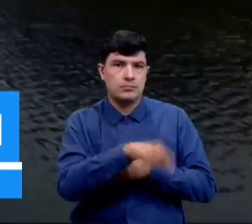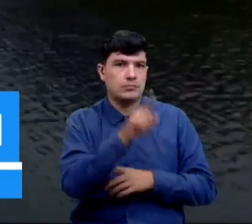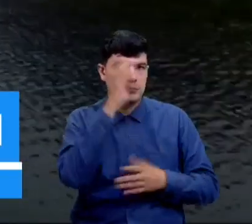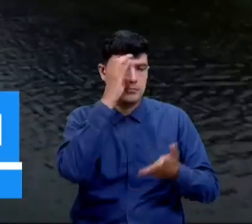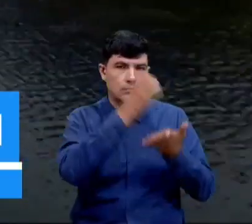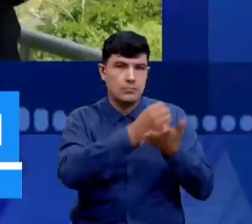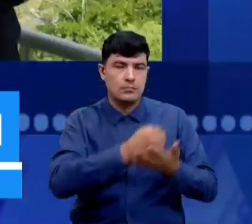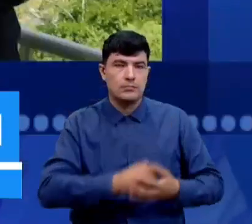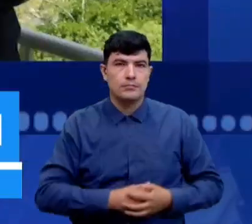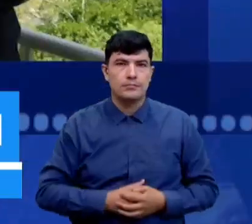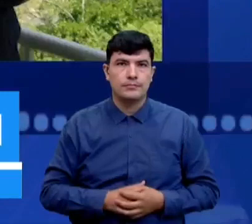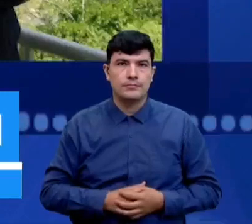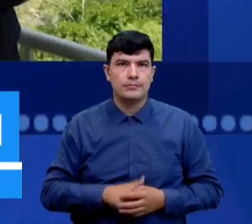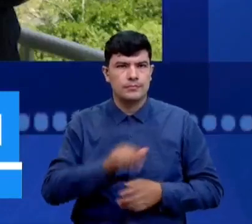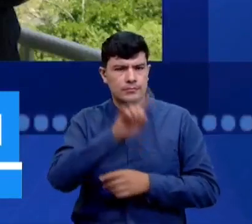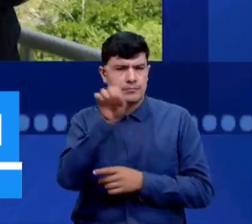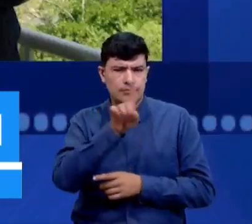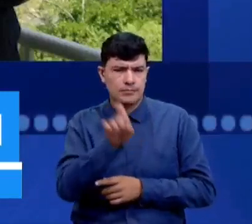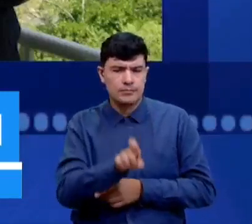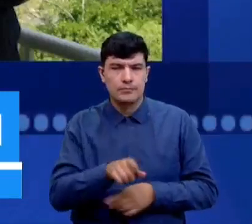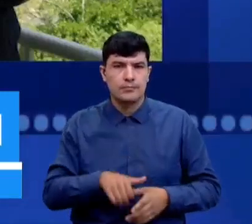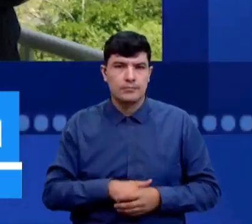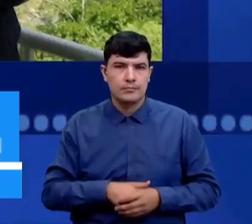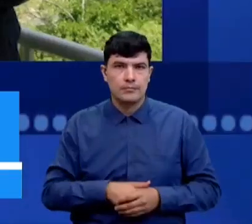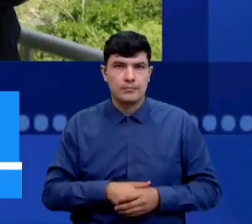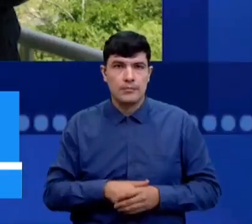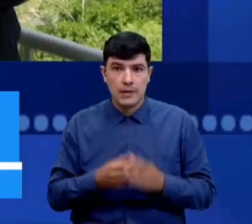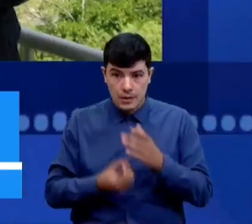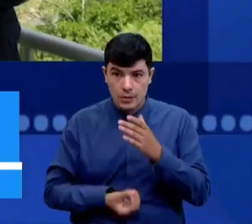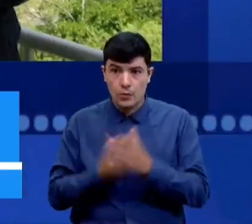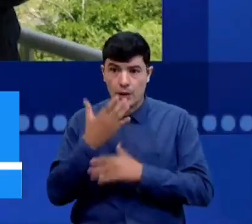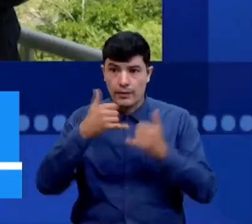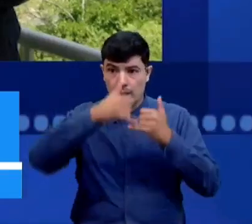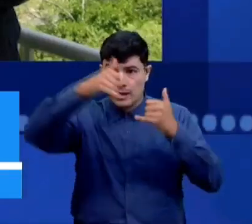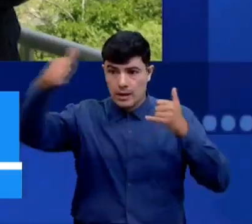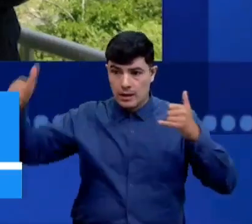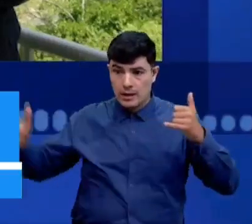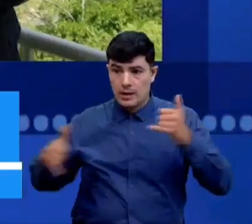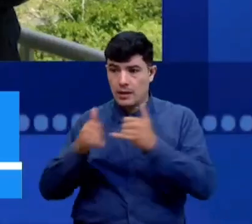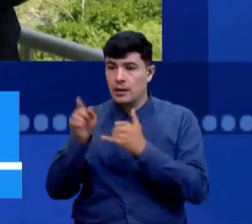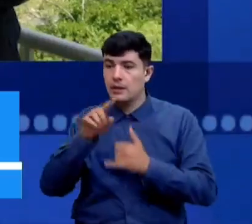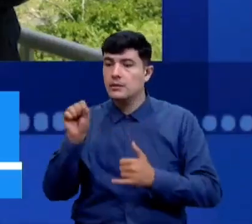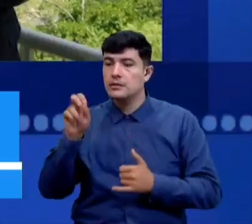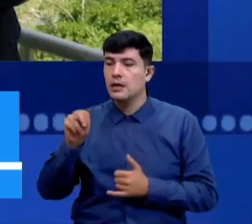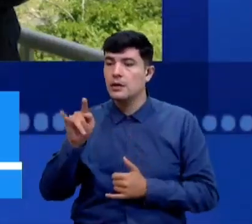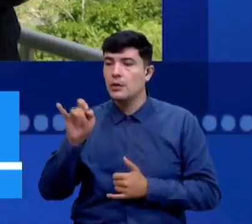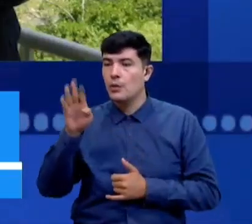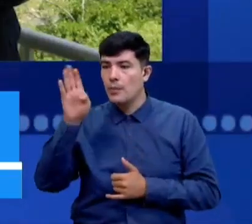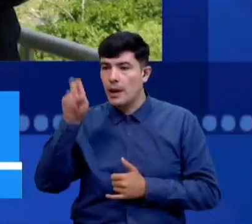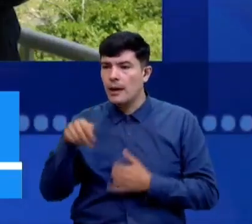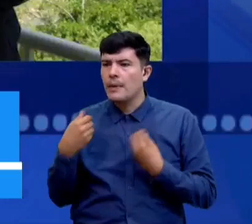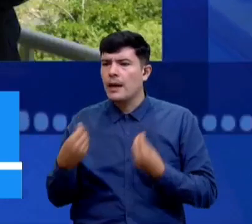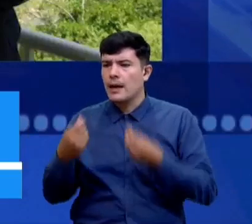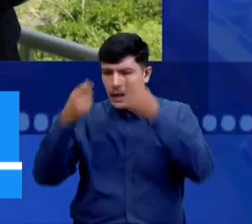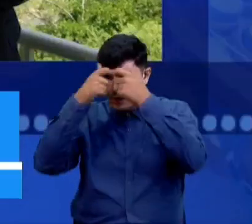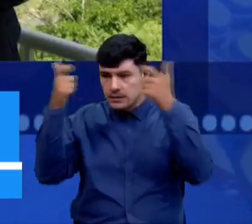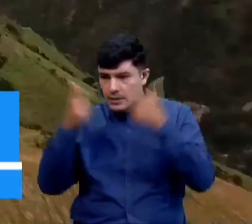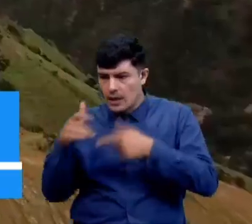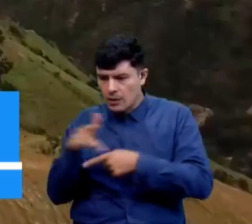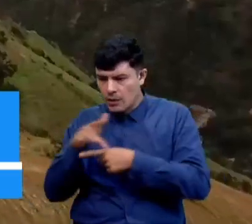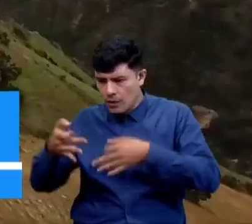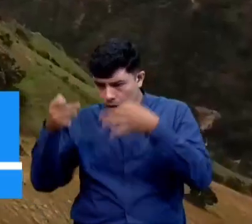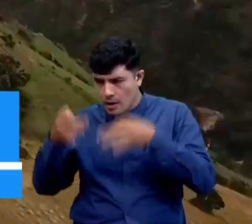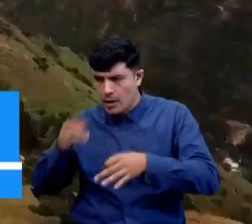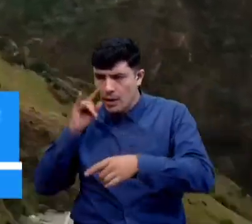preguntarnos Es indispensable despedir la nueva delimitación de santurbán para que haya un estado eficaz para controlar